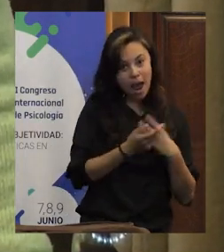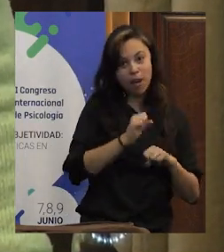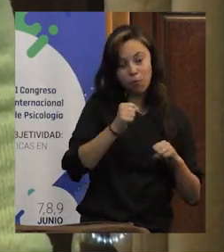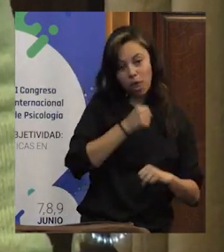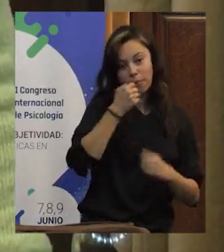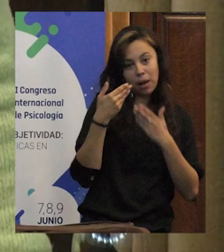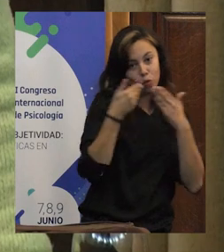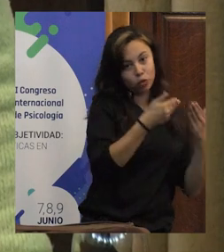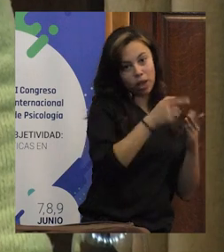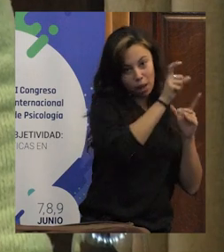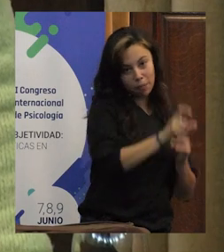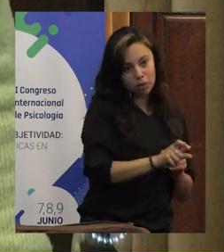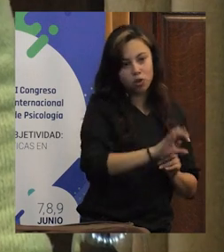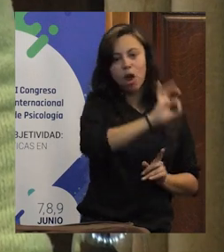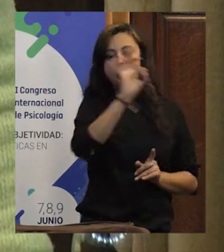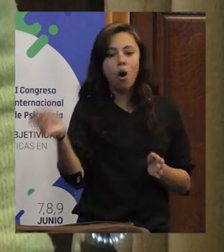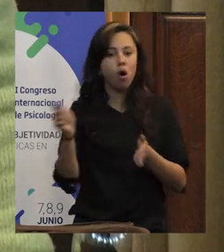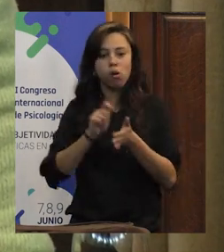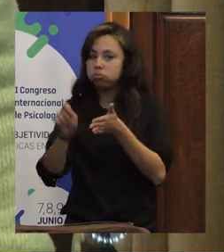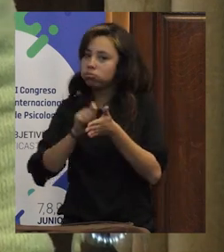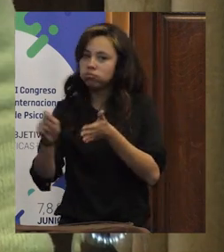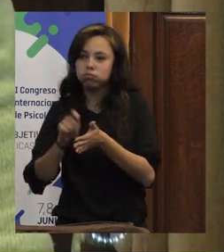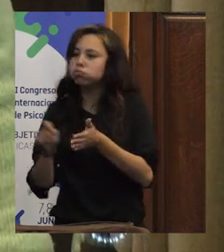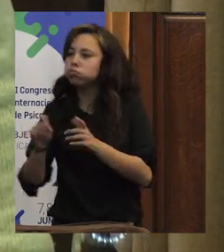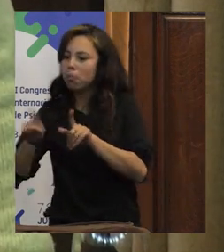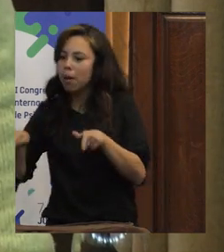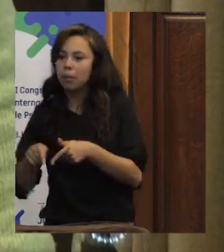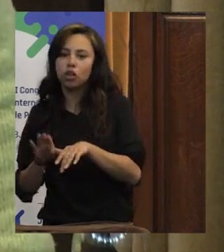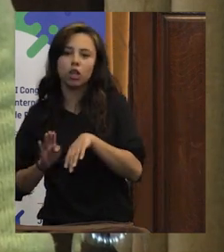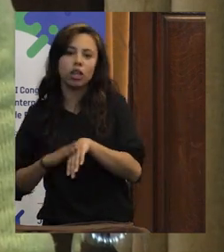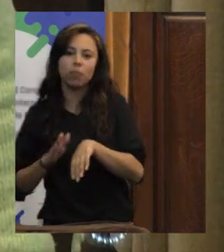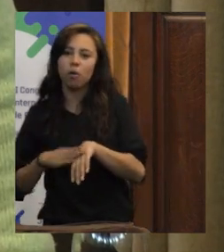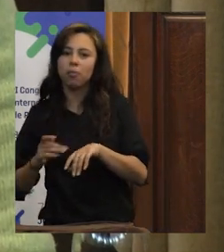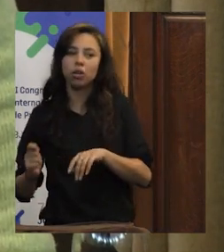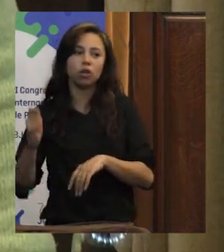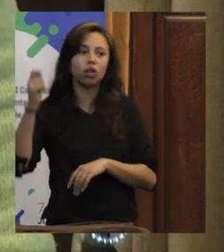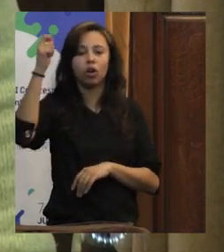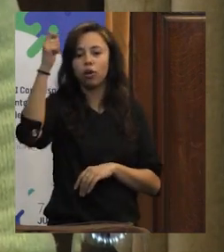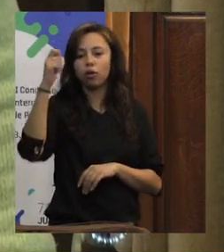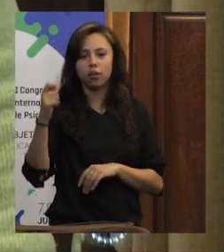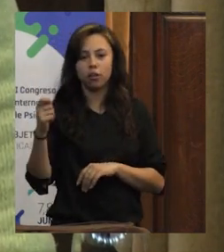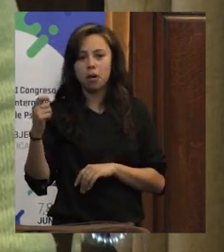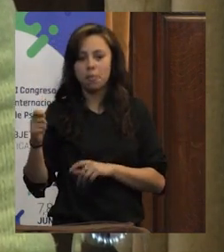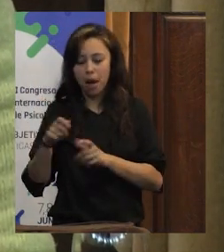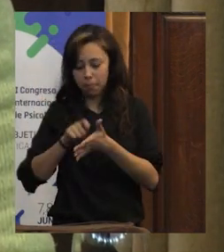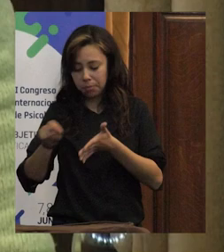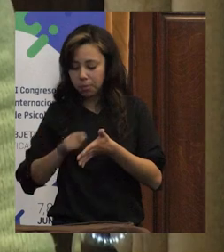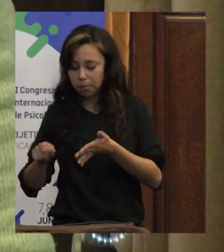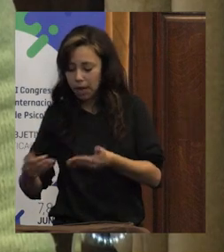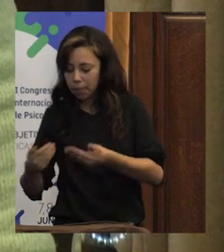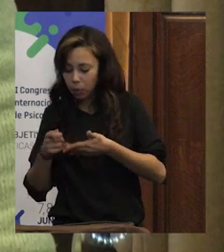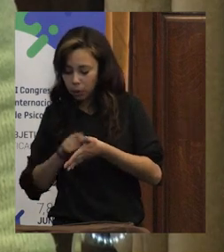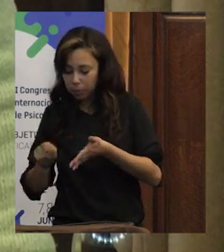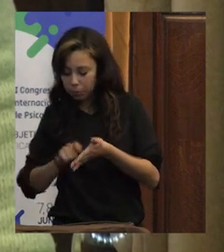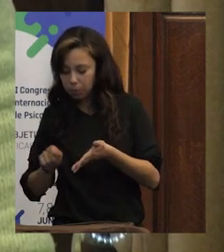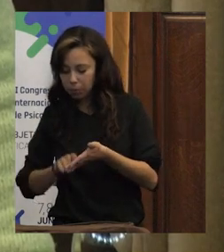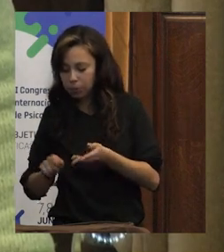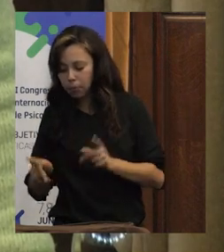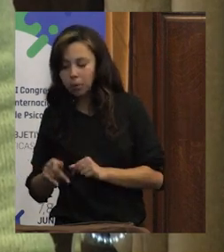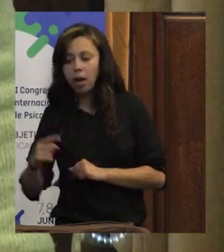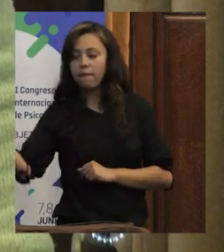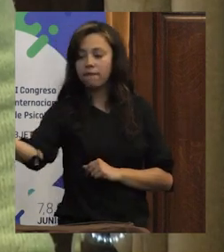escriban en un papelito, levanten la mano y pasan las compañeras y compañeros por allí